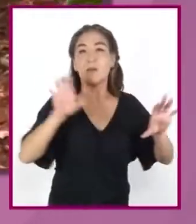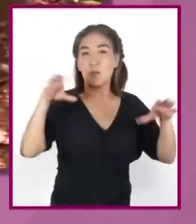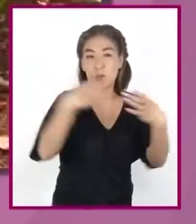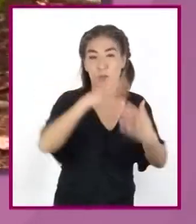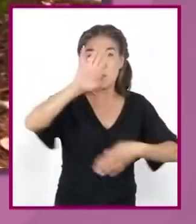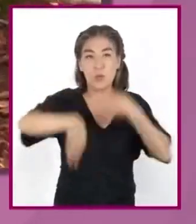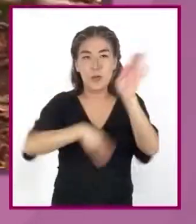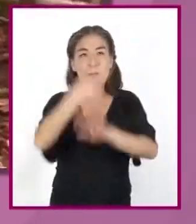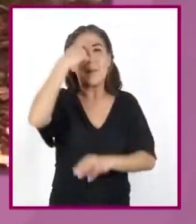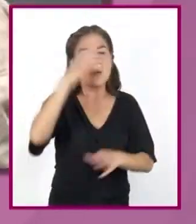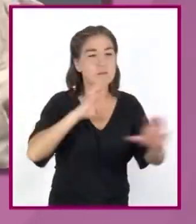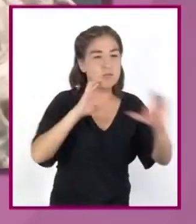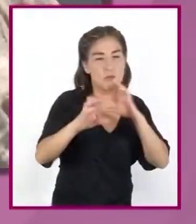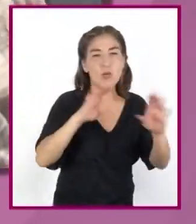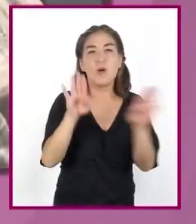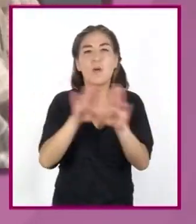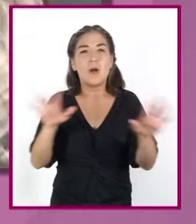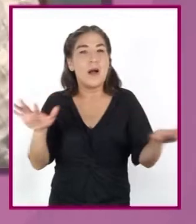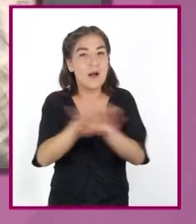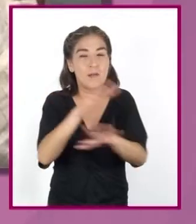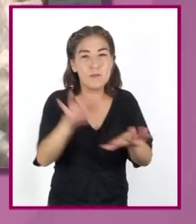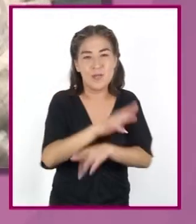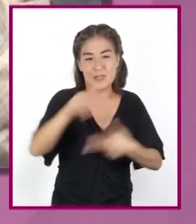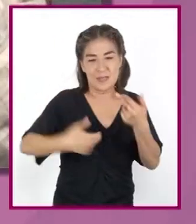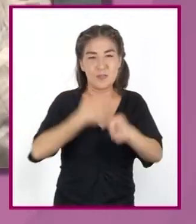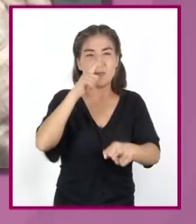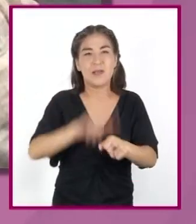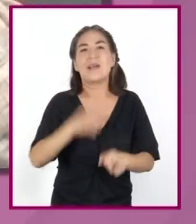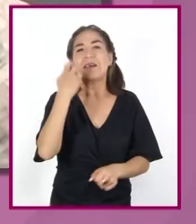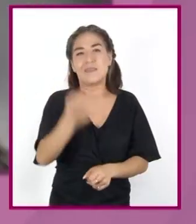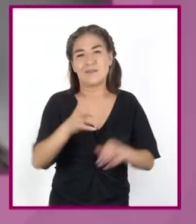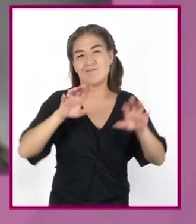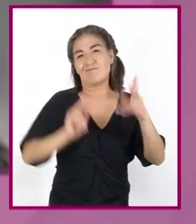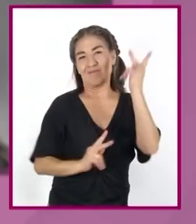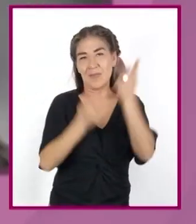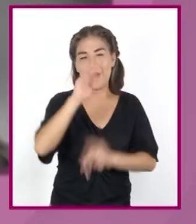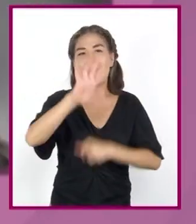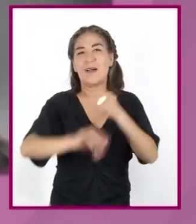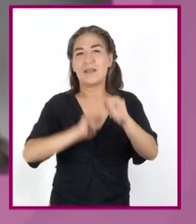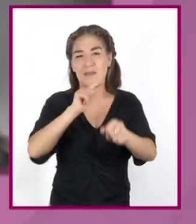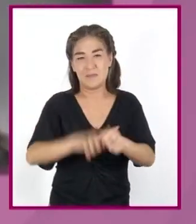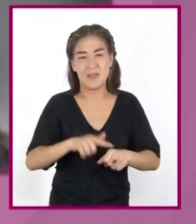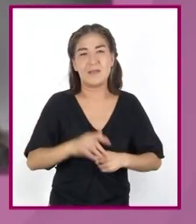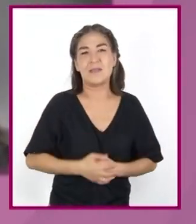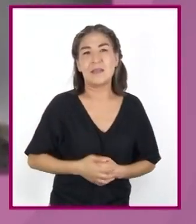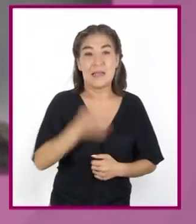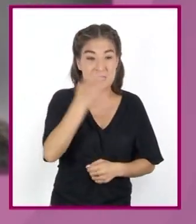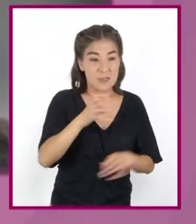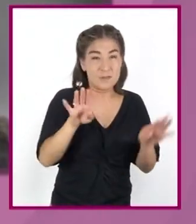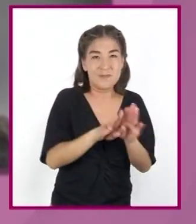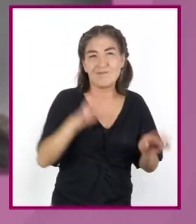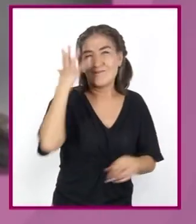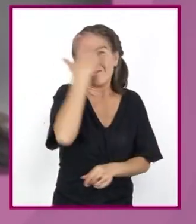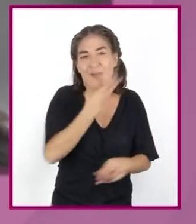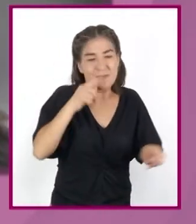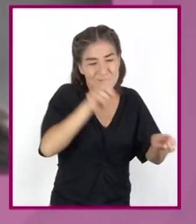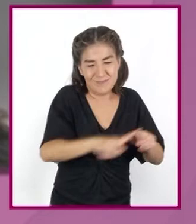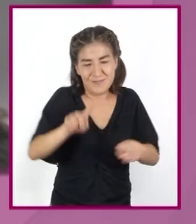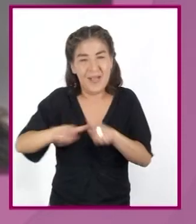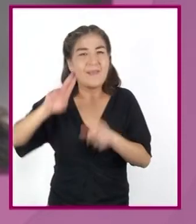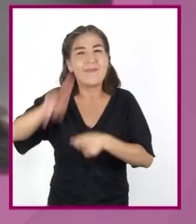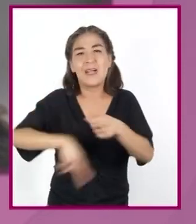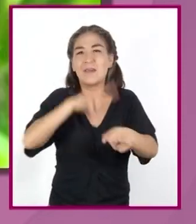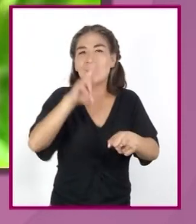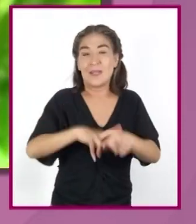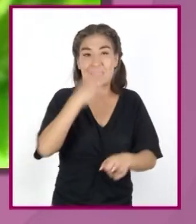desarrollar y comunicar sus estrategias nacionales sobre biodiversidad. La riqueza natural de los países constituye